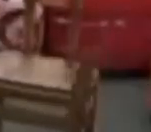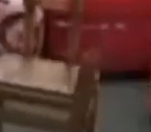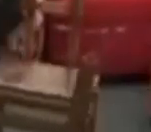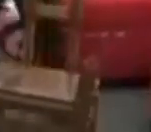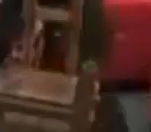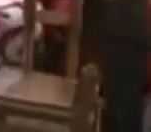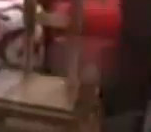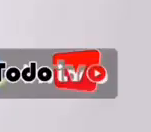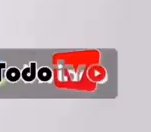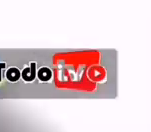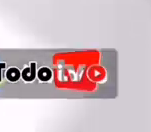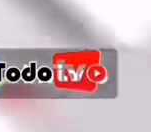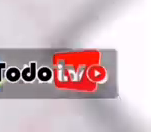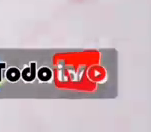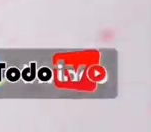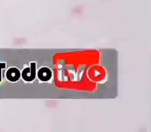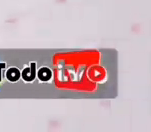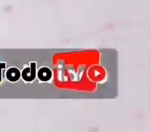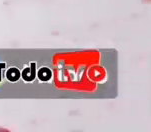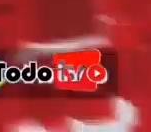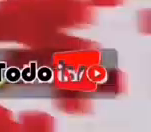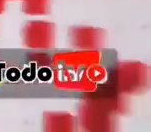del año